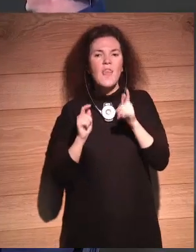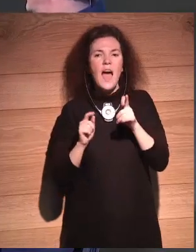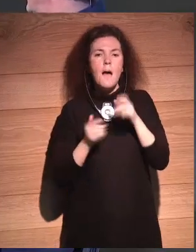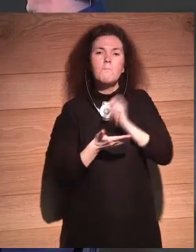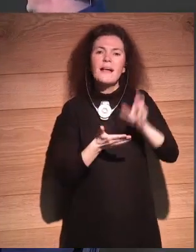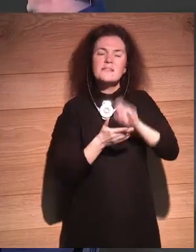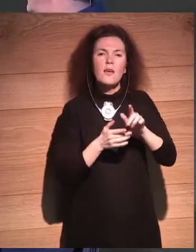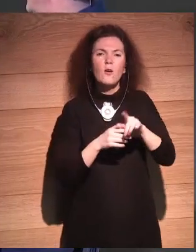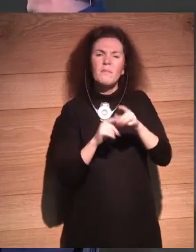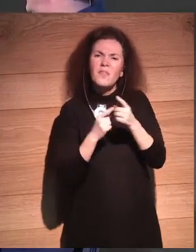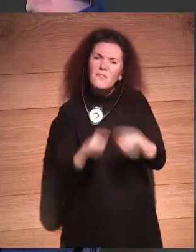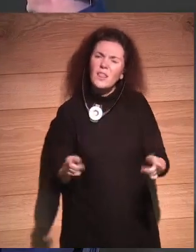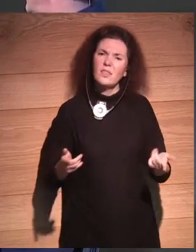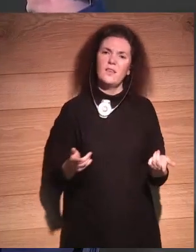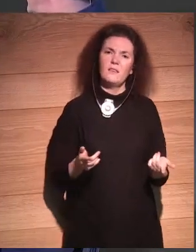ser ese paseo.